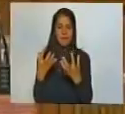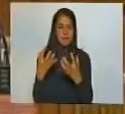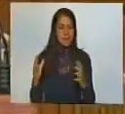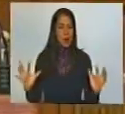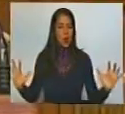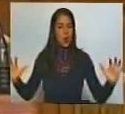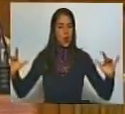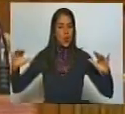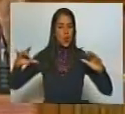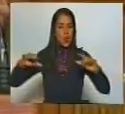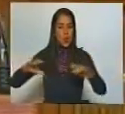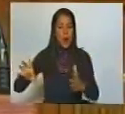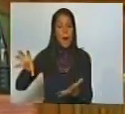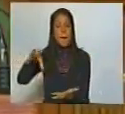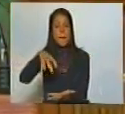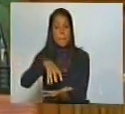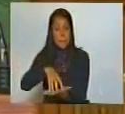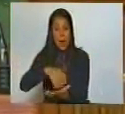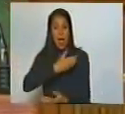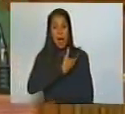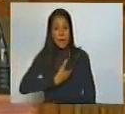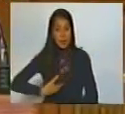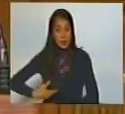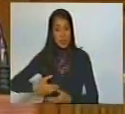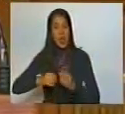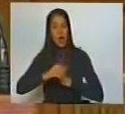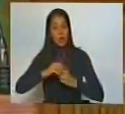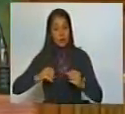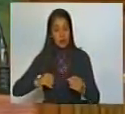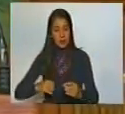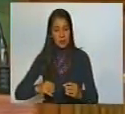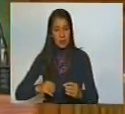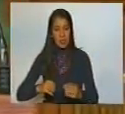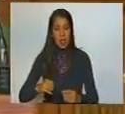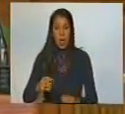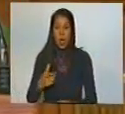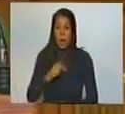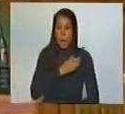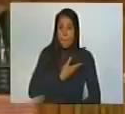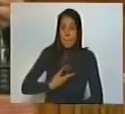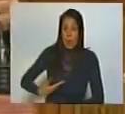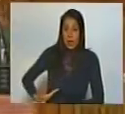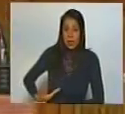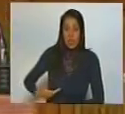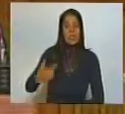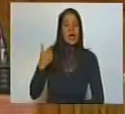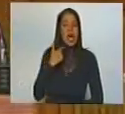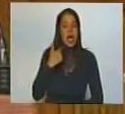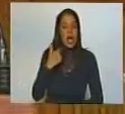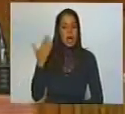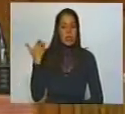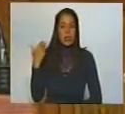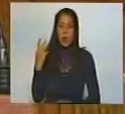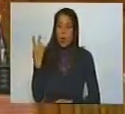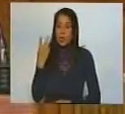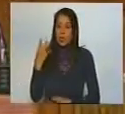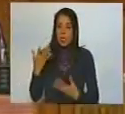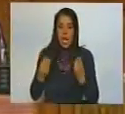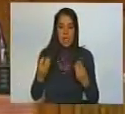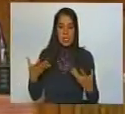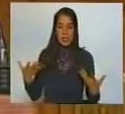de Miraflores. Bueno, entonces Castro León tenía dos opciones: agarrar a los tanques y le plomo a esa